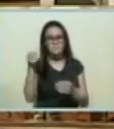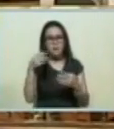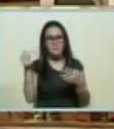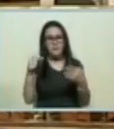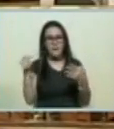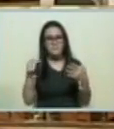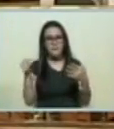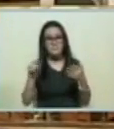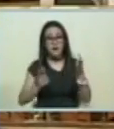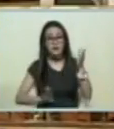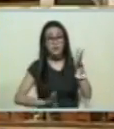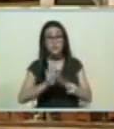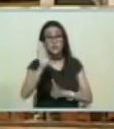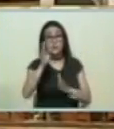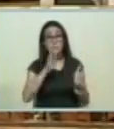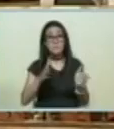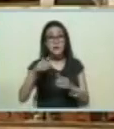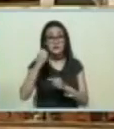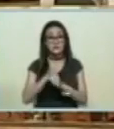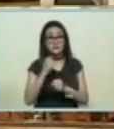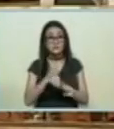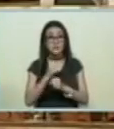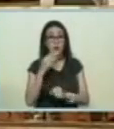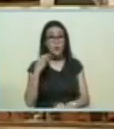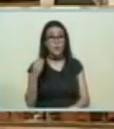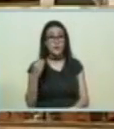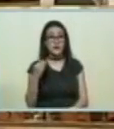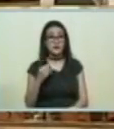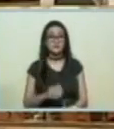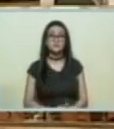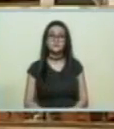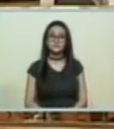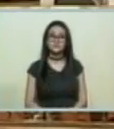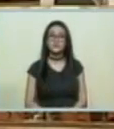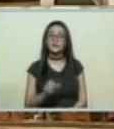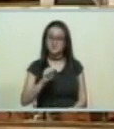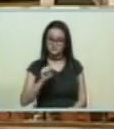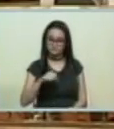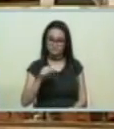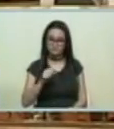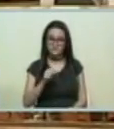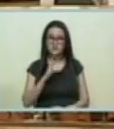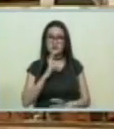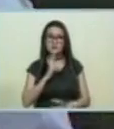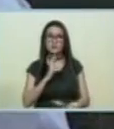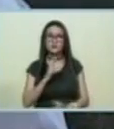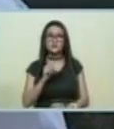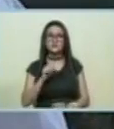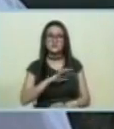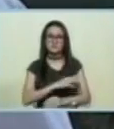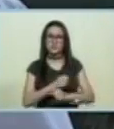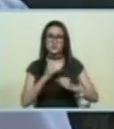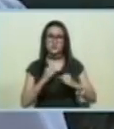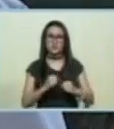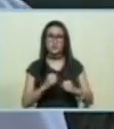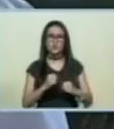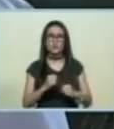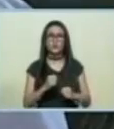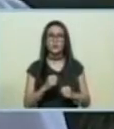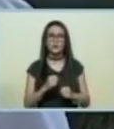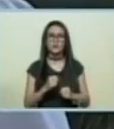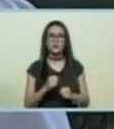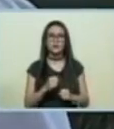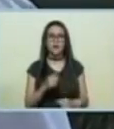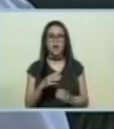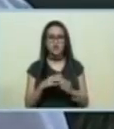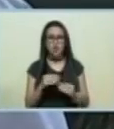los avances del plan Chamba Juvenil. Sí, presidente. Entonces decíamos que hay todo un potencial que se descubre en todos